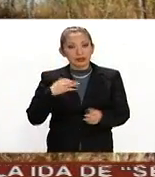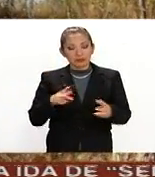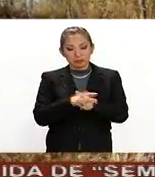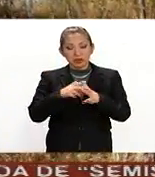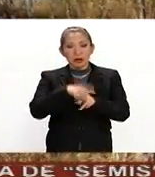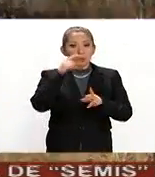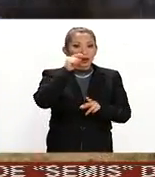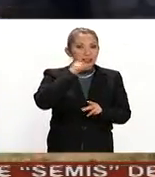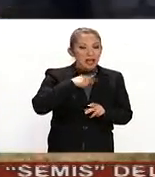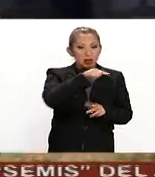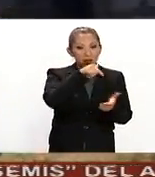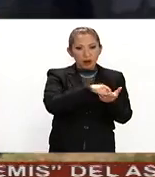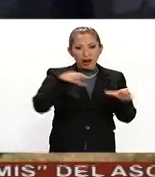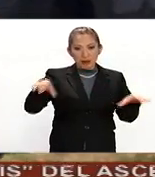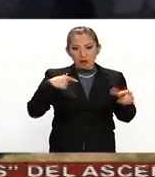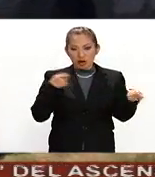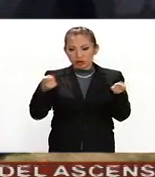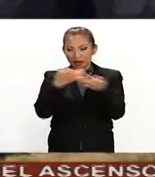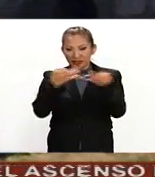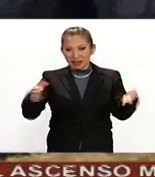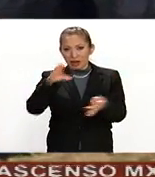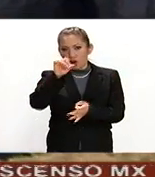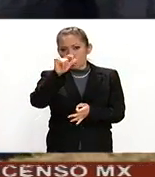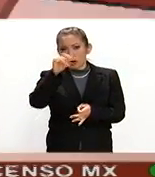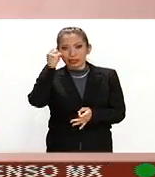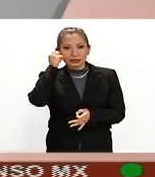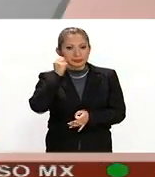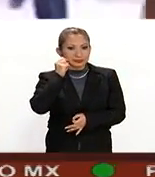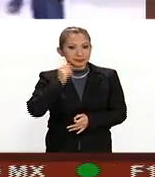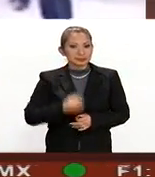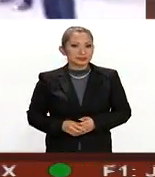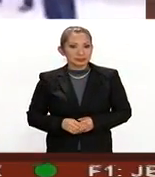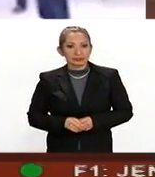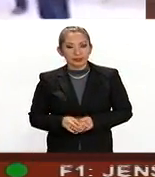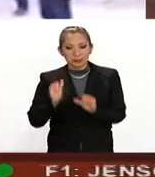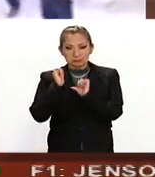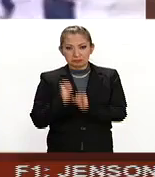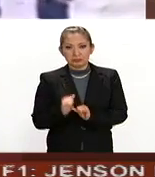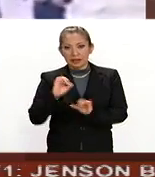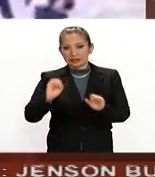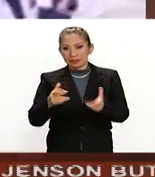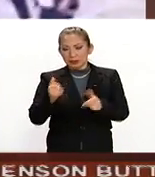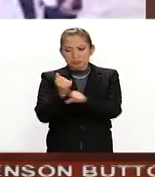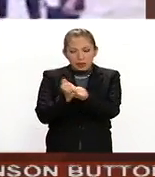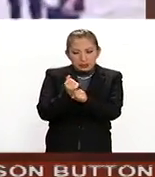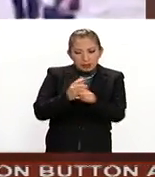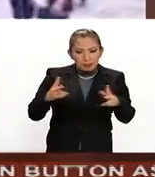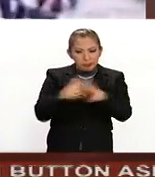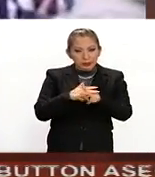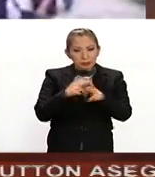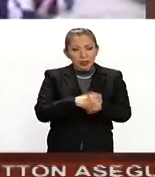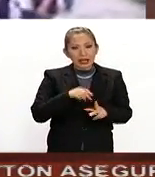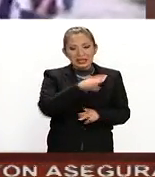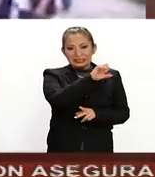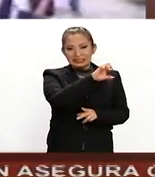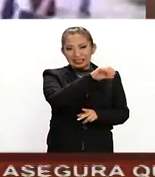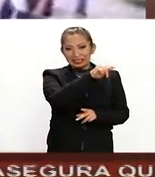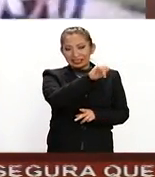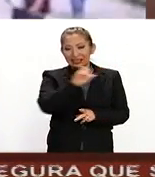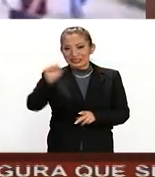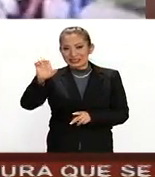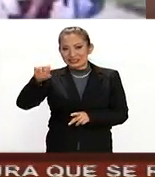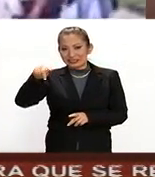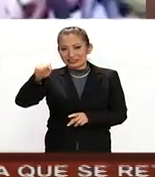enfrentan policías comunitarios por el control de Tierra Colorada Guerrero. Autoridades de Chiapas investigan enfrentamiento entre integrantes del